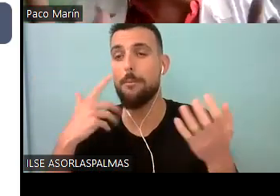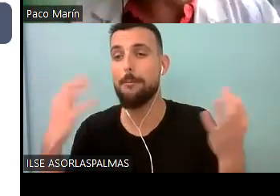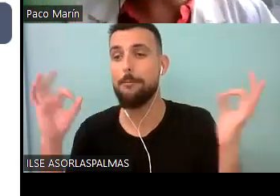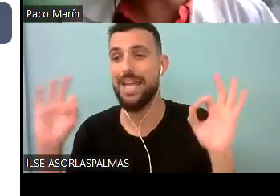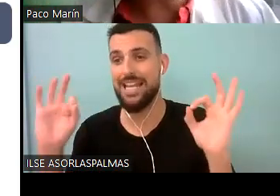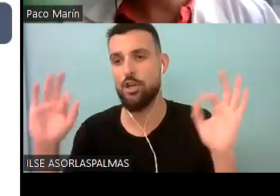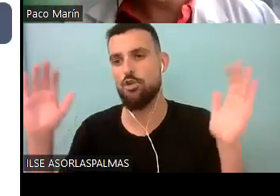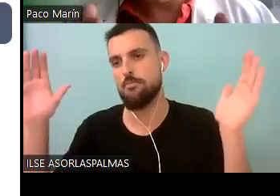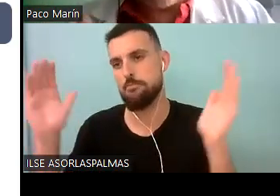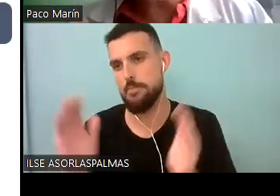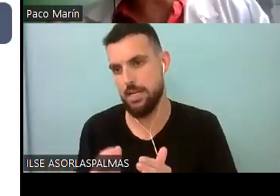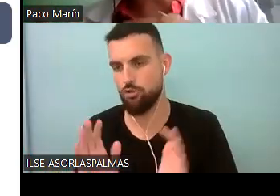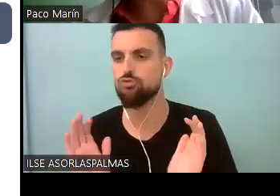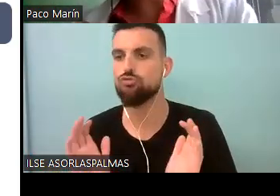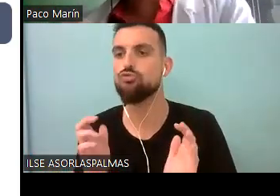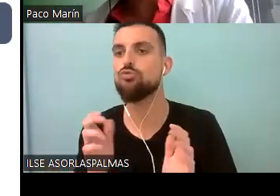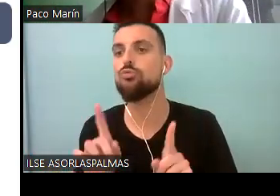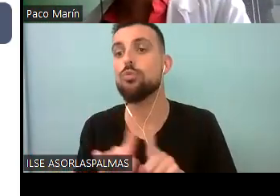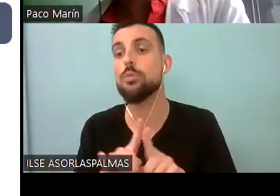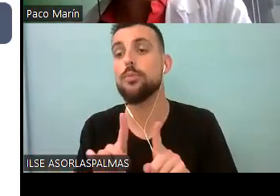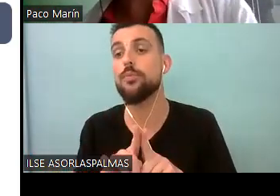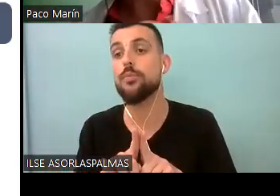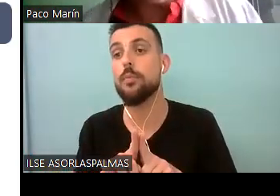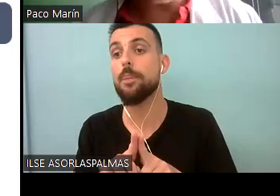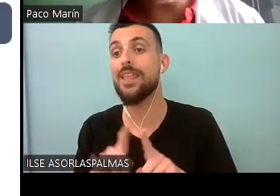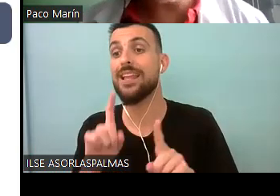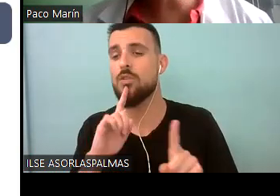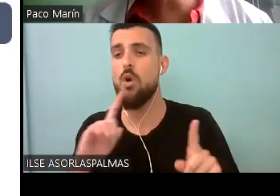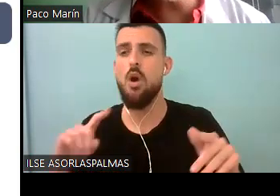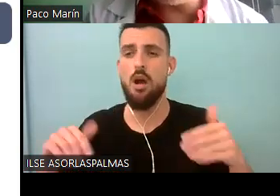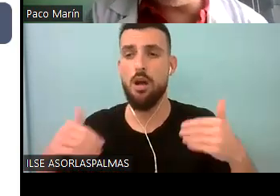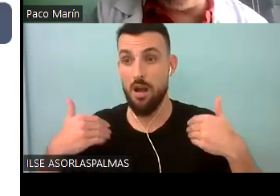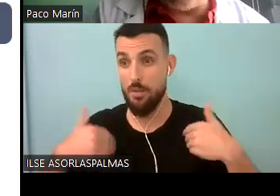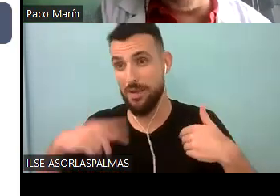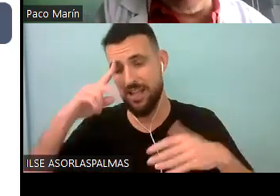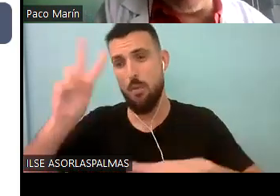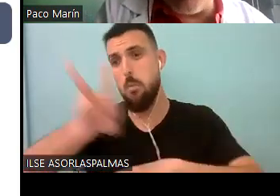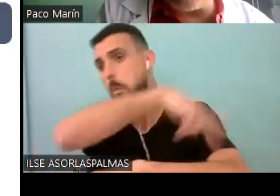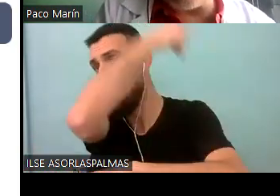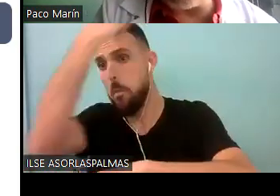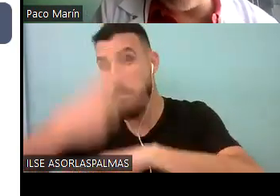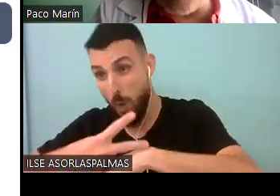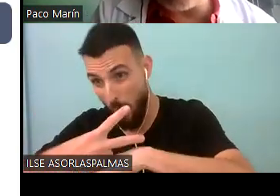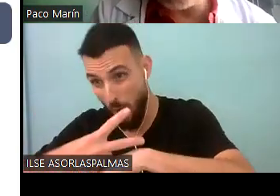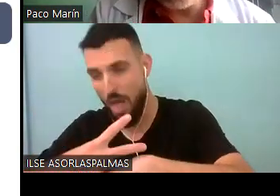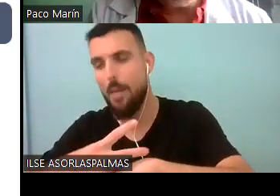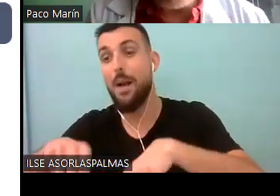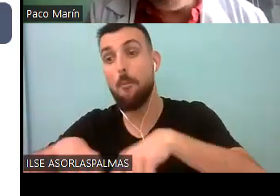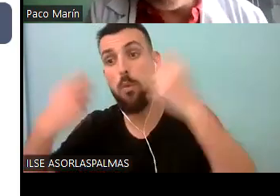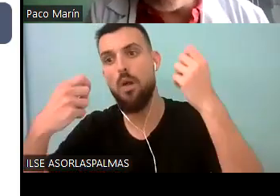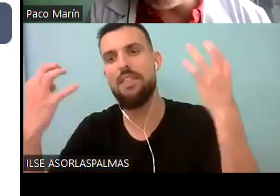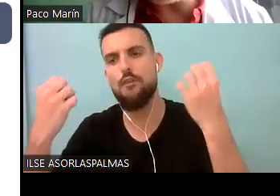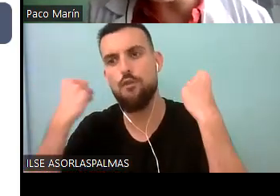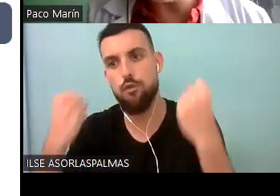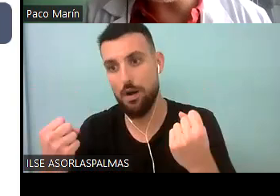simplificando mucho la idea, la torta que tenemos que pegarnos contra el cuerpo para que se nos rompa el hueso va a tener que ser bastante mayor,